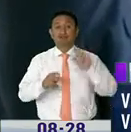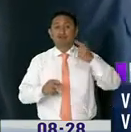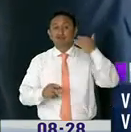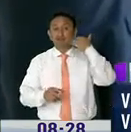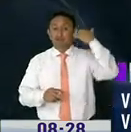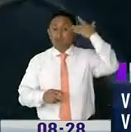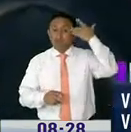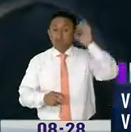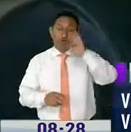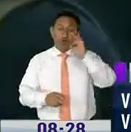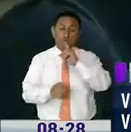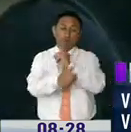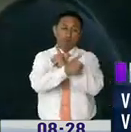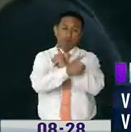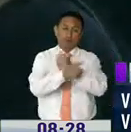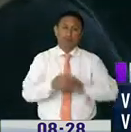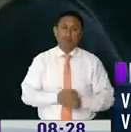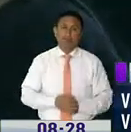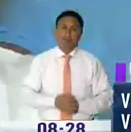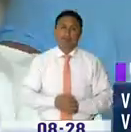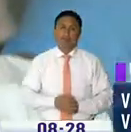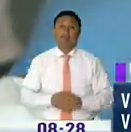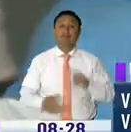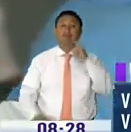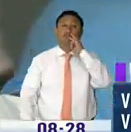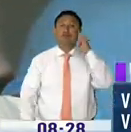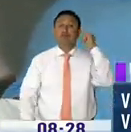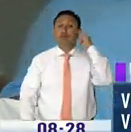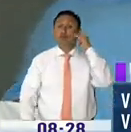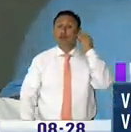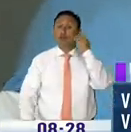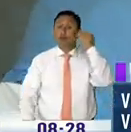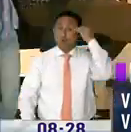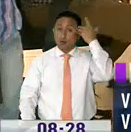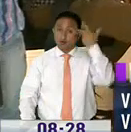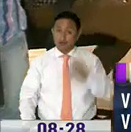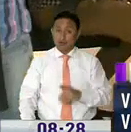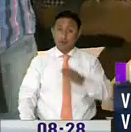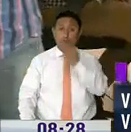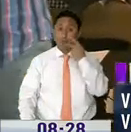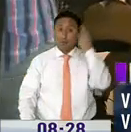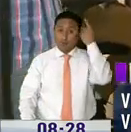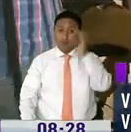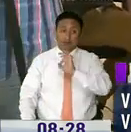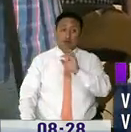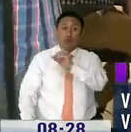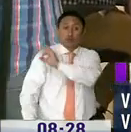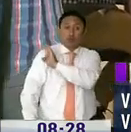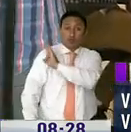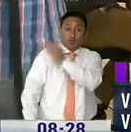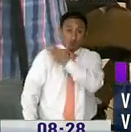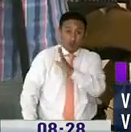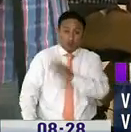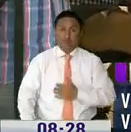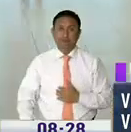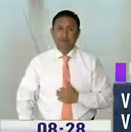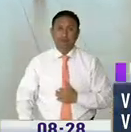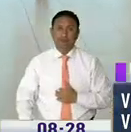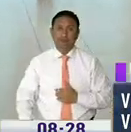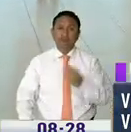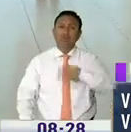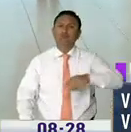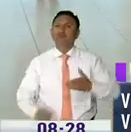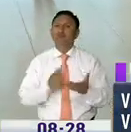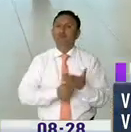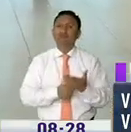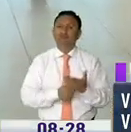edad o con algún tipo de discapacidad, y niños, niñas y adolescentes que estén sin sus padres o tutores legales en el exterior. Se